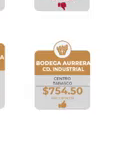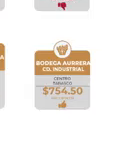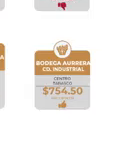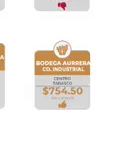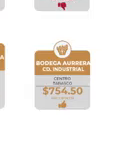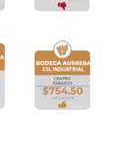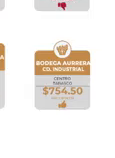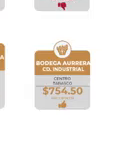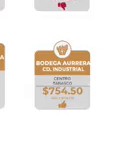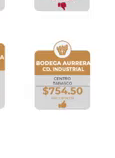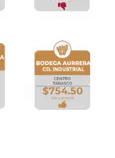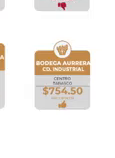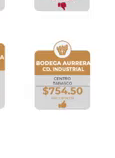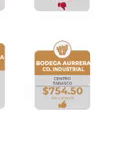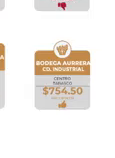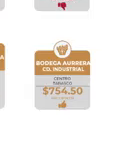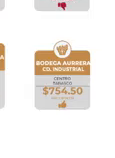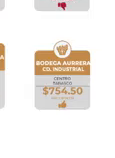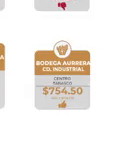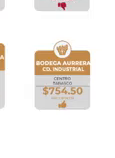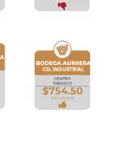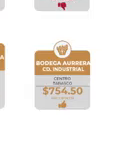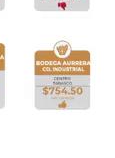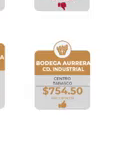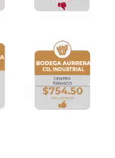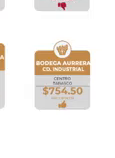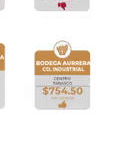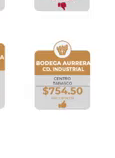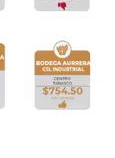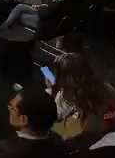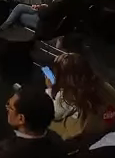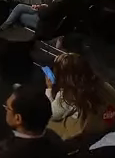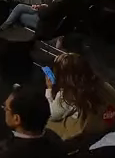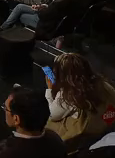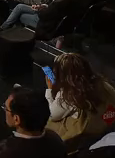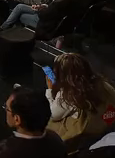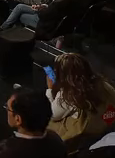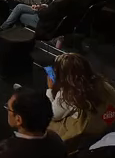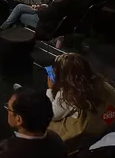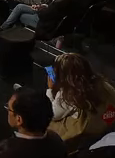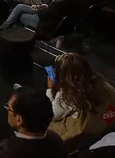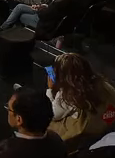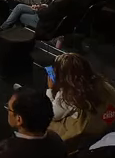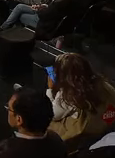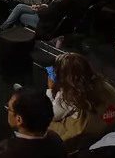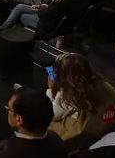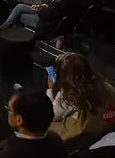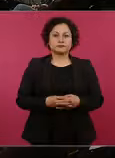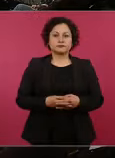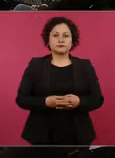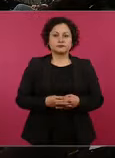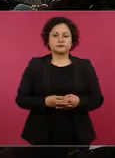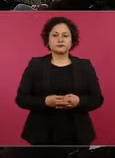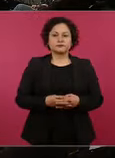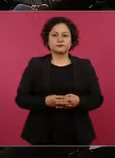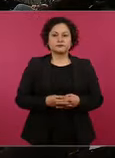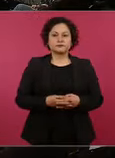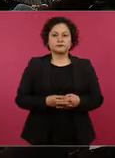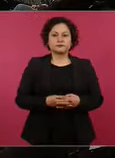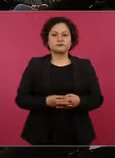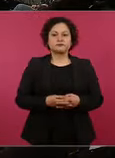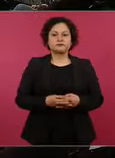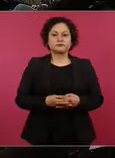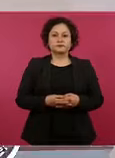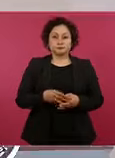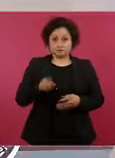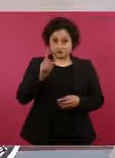centavos. Como podemos ver en todos los casos presentados hoy, la canasta básica el día de hoy en el reporte estuvo en